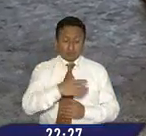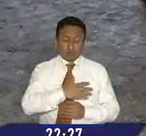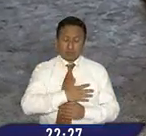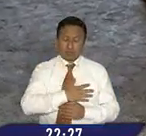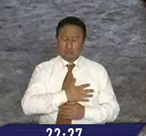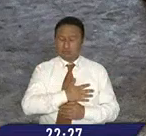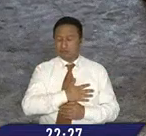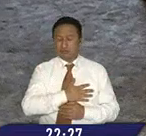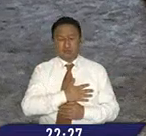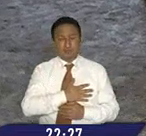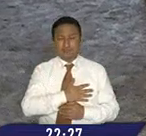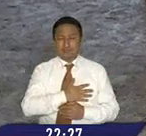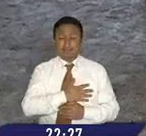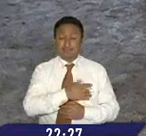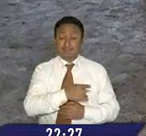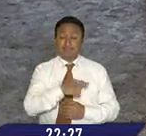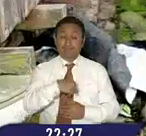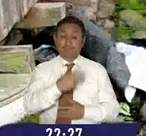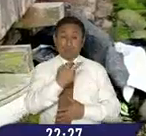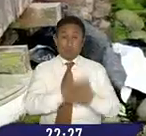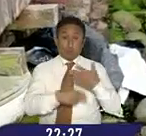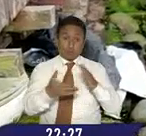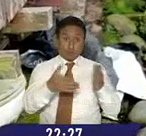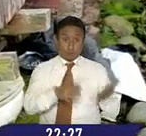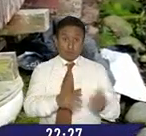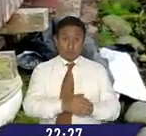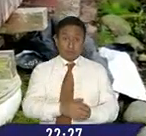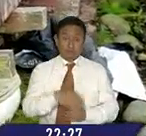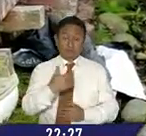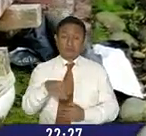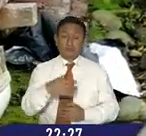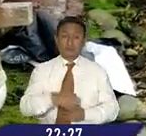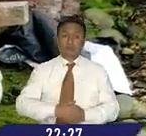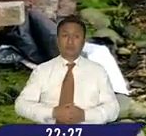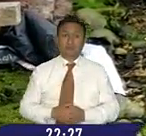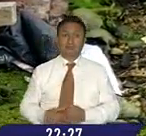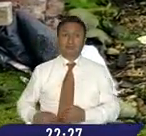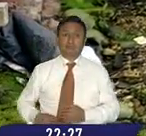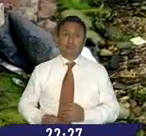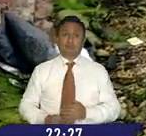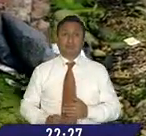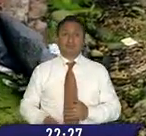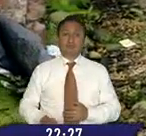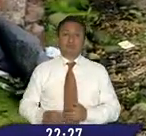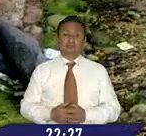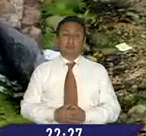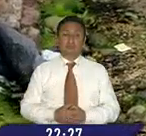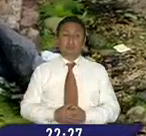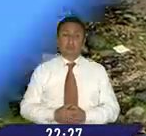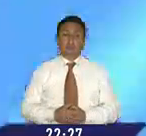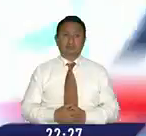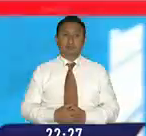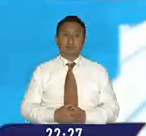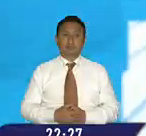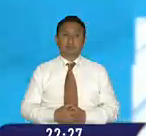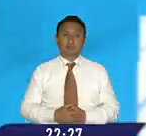escollo, más allá del dolor que les aflige la pérdida de su tierno hijo. Informó Edwin Fernández.